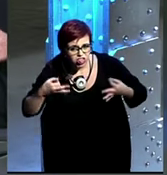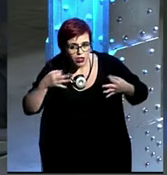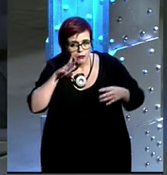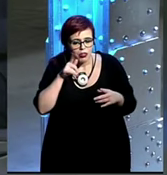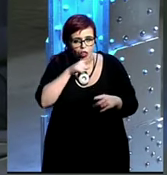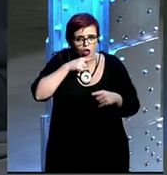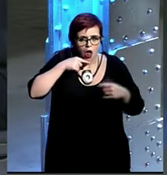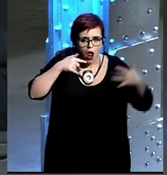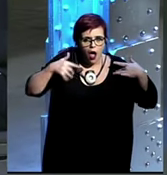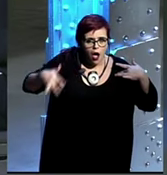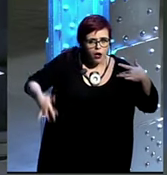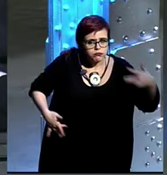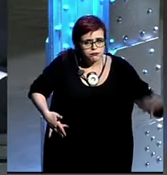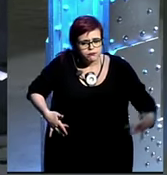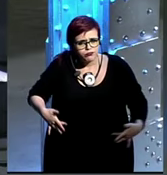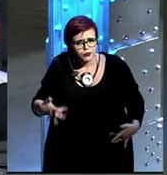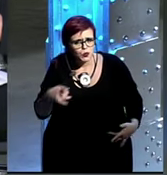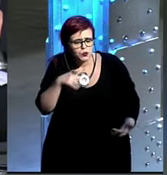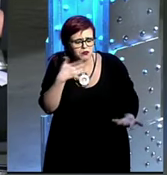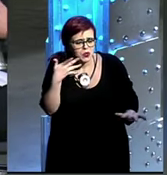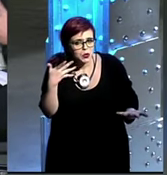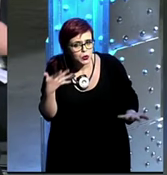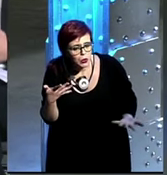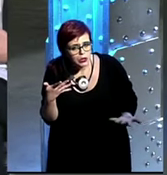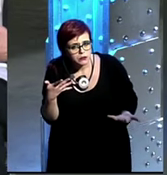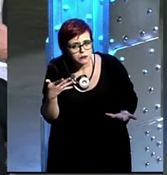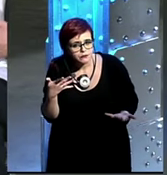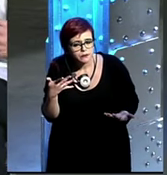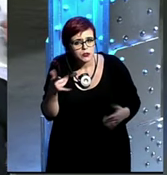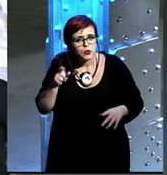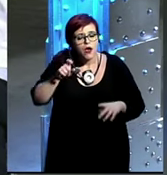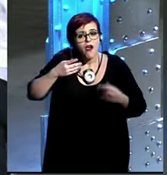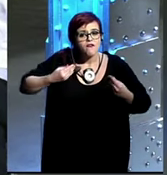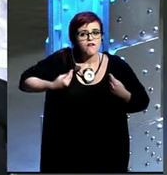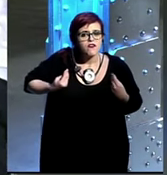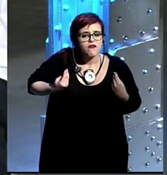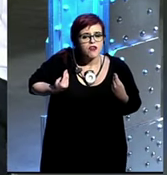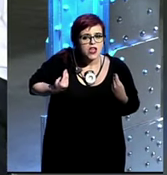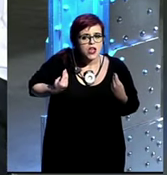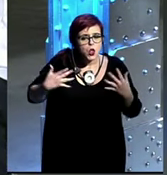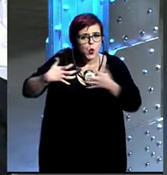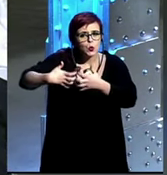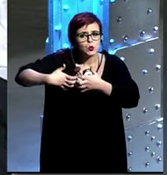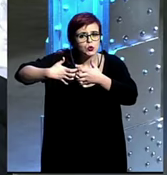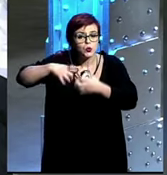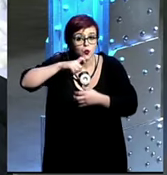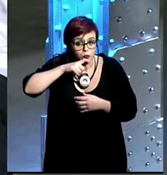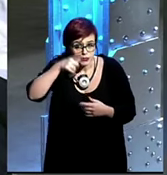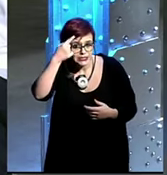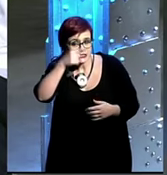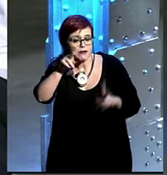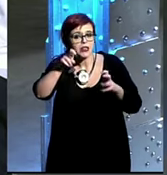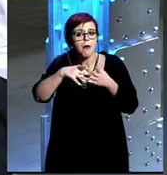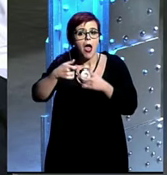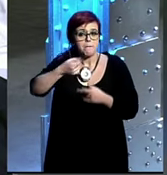tal. ¿Cómo se vive y cómo se combate? Porque en ese sentido también aparecen los fármacos que pueden